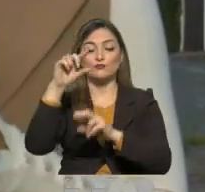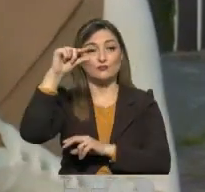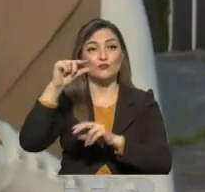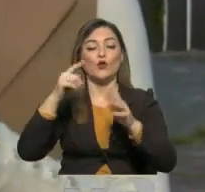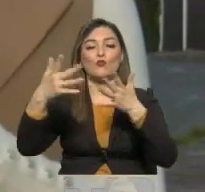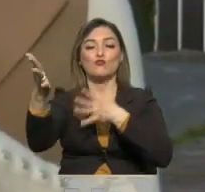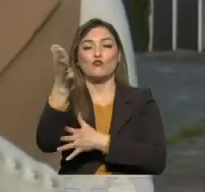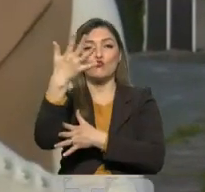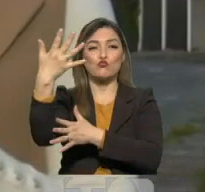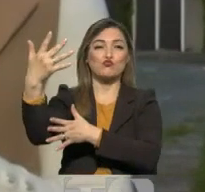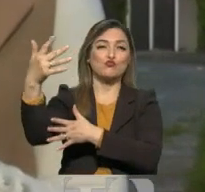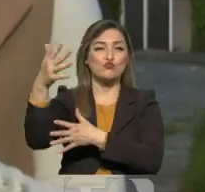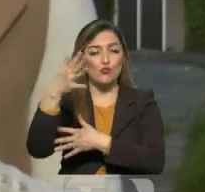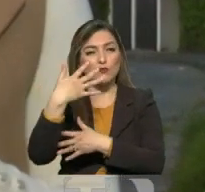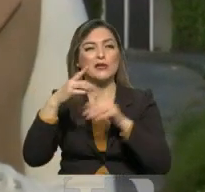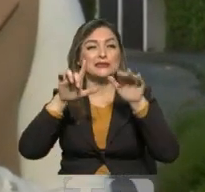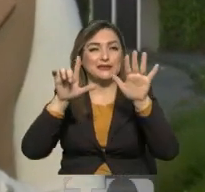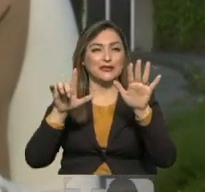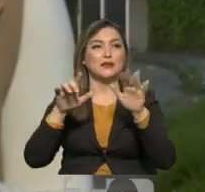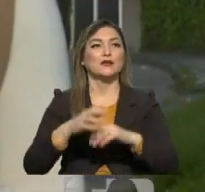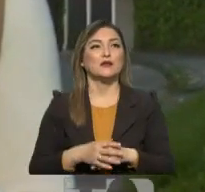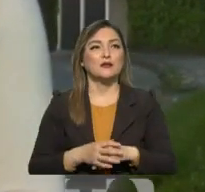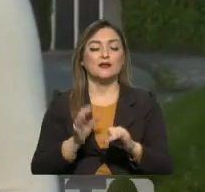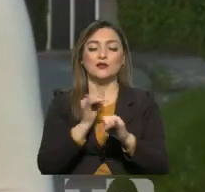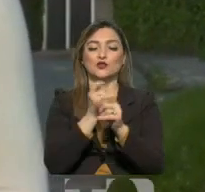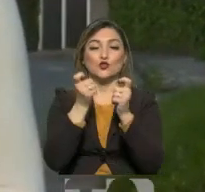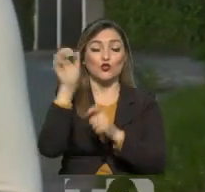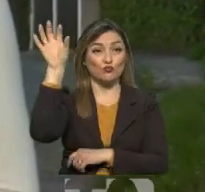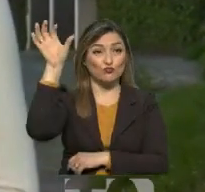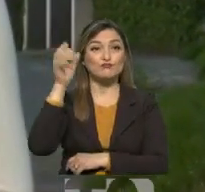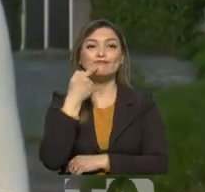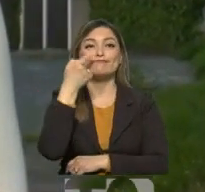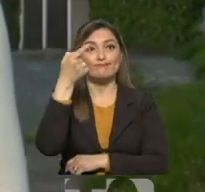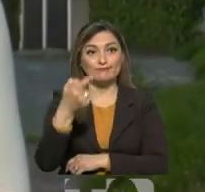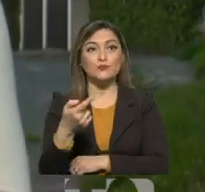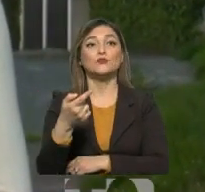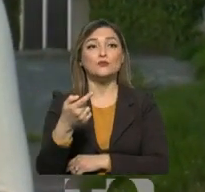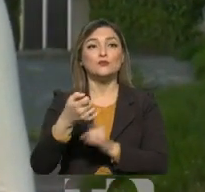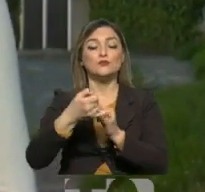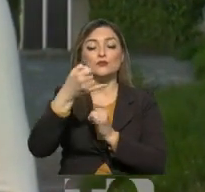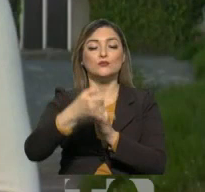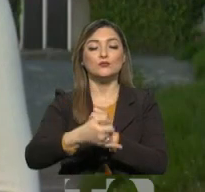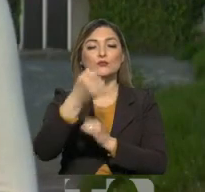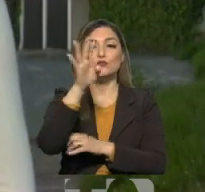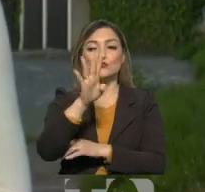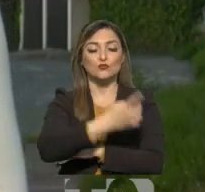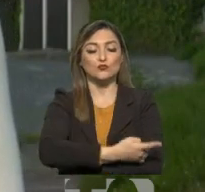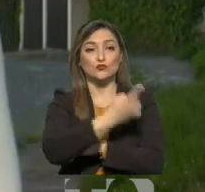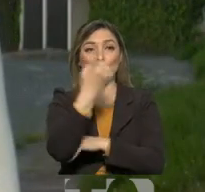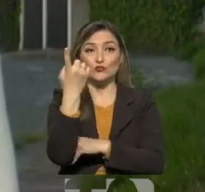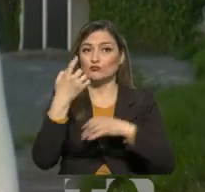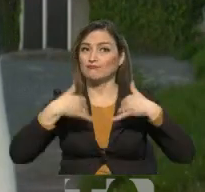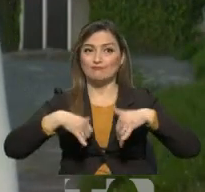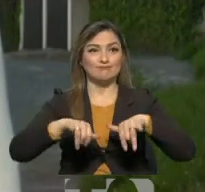hora y según reporte el Instituto Nacional de Meteorología e Hidrología, INAMI, estos serán los últimos 4 días en que todavía